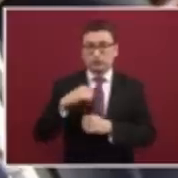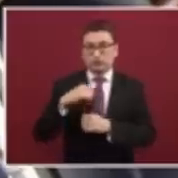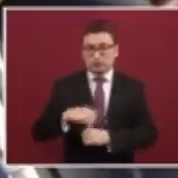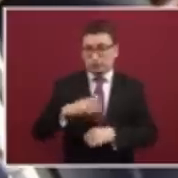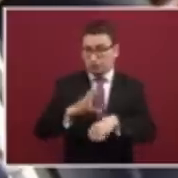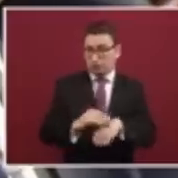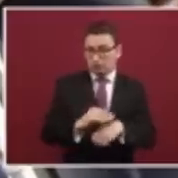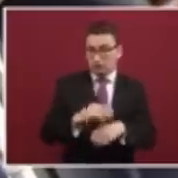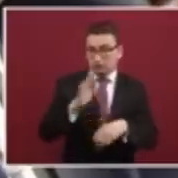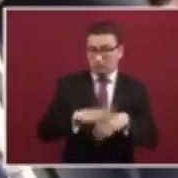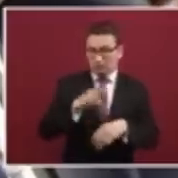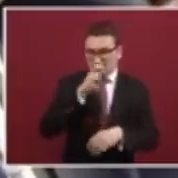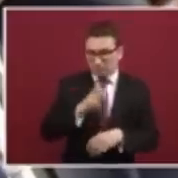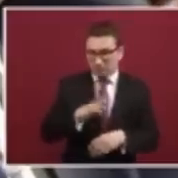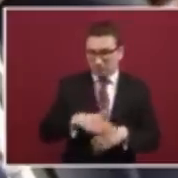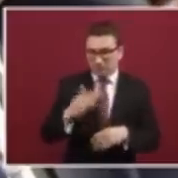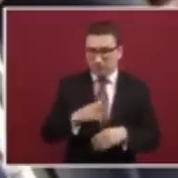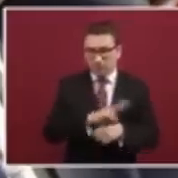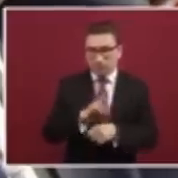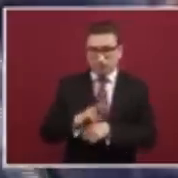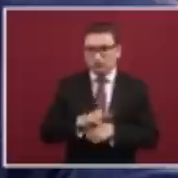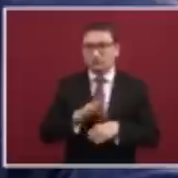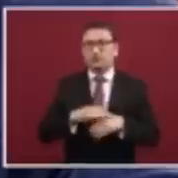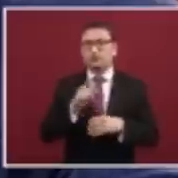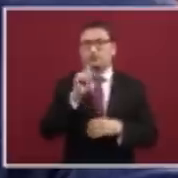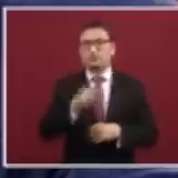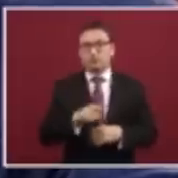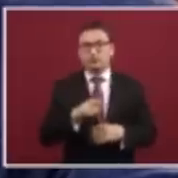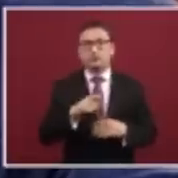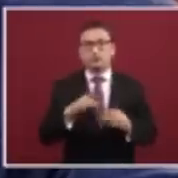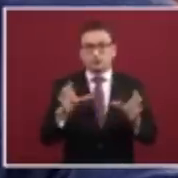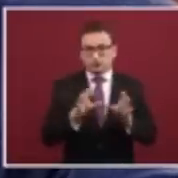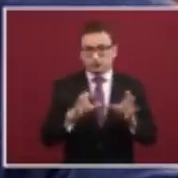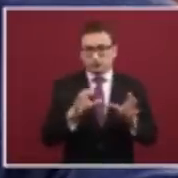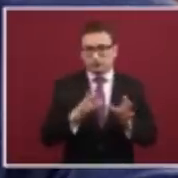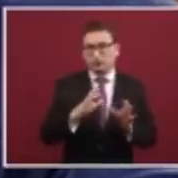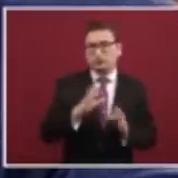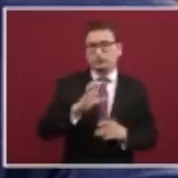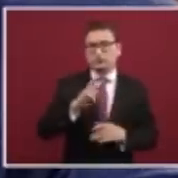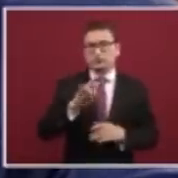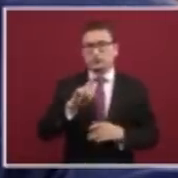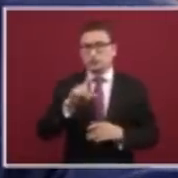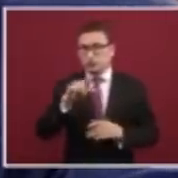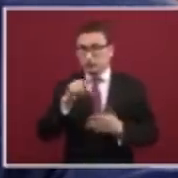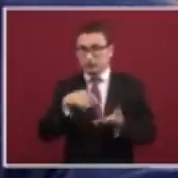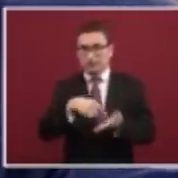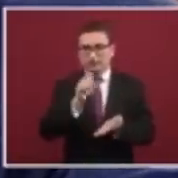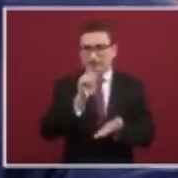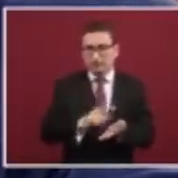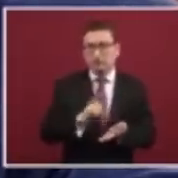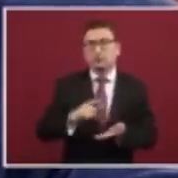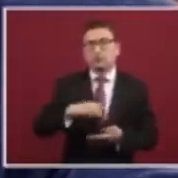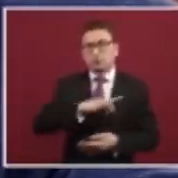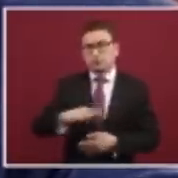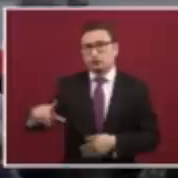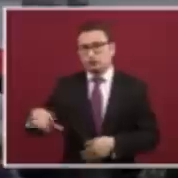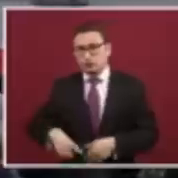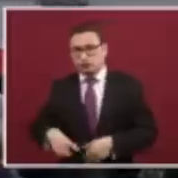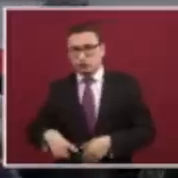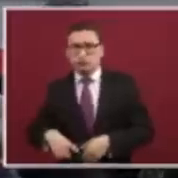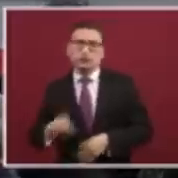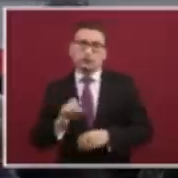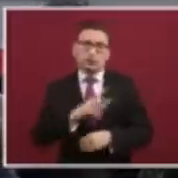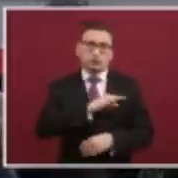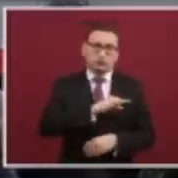permisos? No, y también está, la vigilancia con la misma cédula de certificación es válida para los privados que para los públicos. En